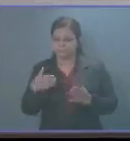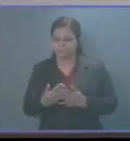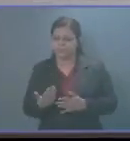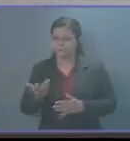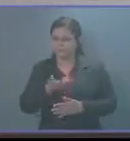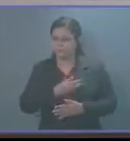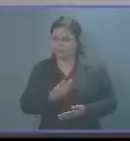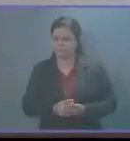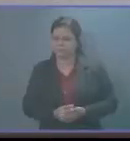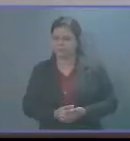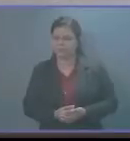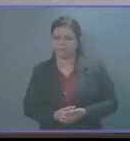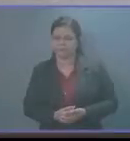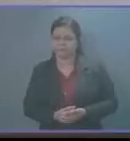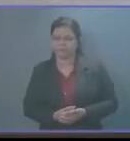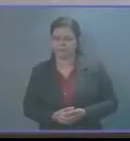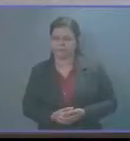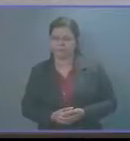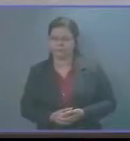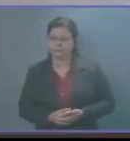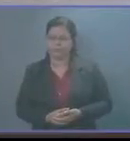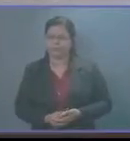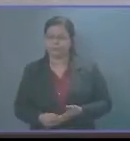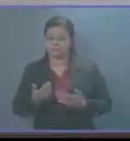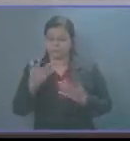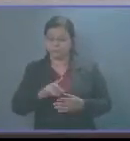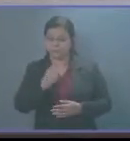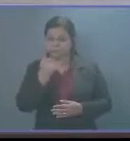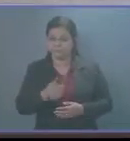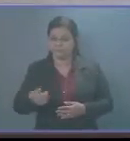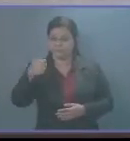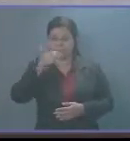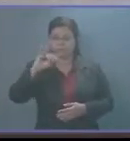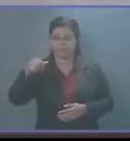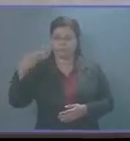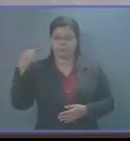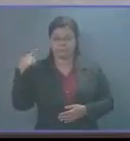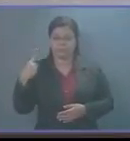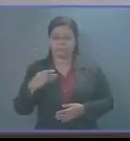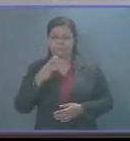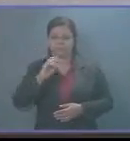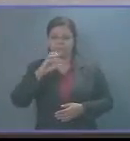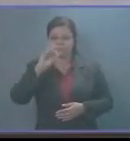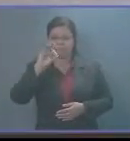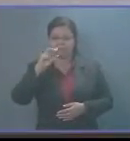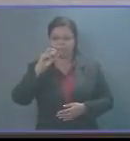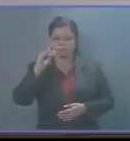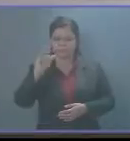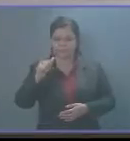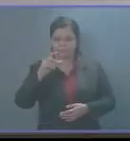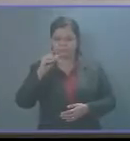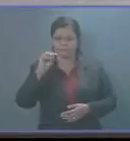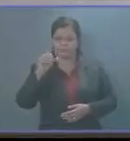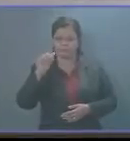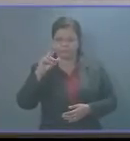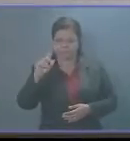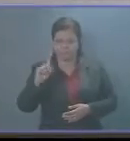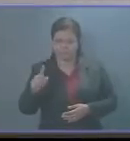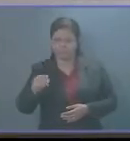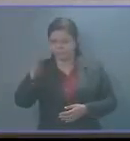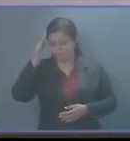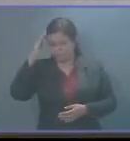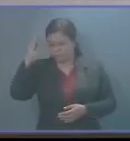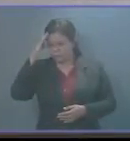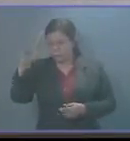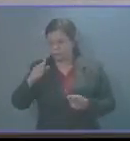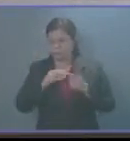nosotros. Señores miembros de la Junta Directiva de la Cofradía de la Cruz, un saludo muy especial, muy